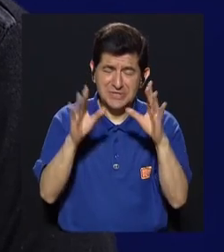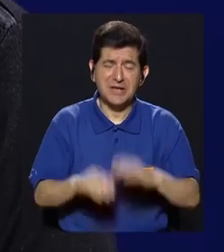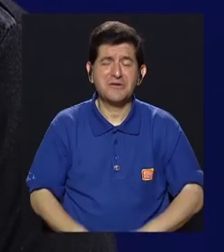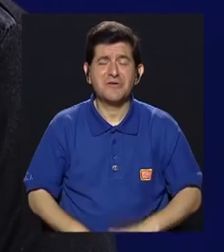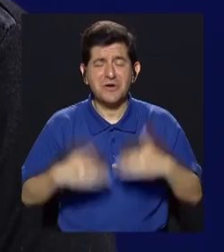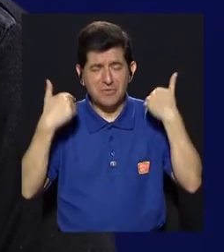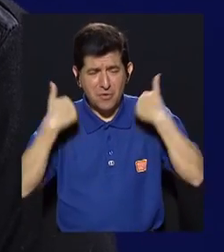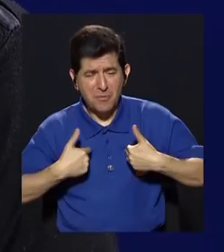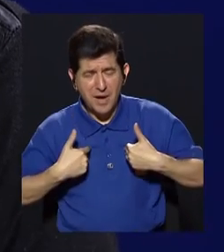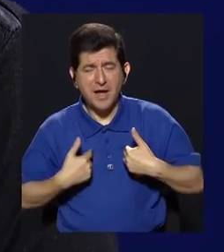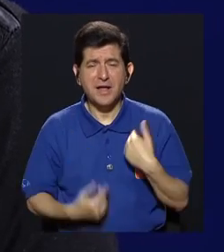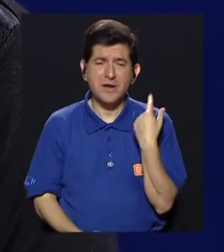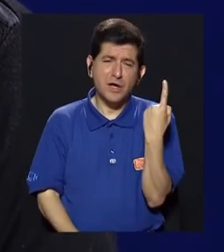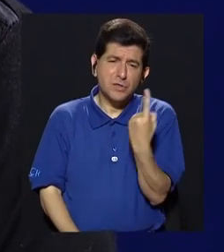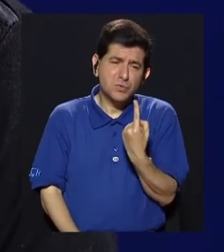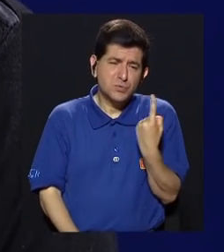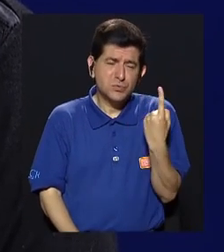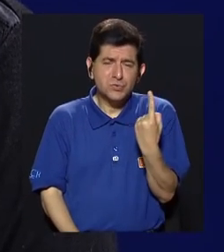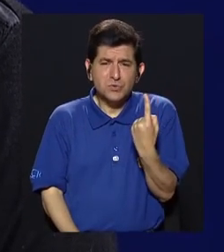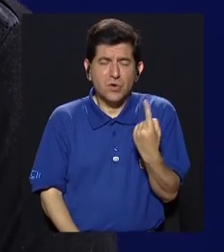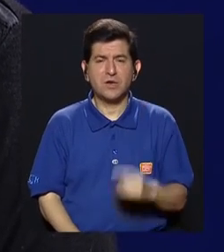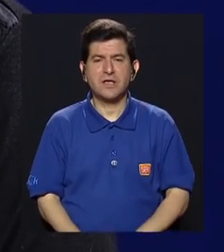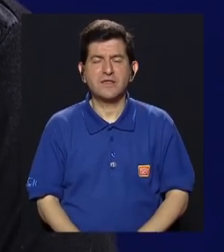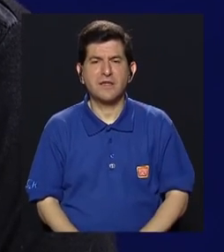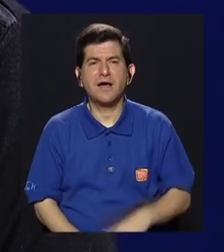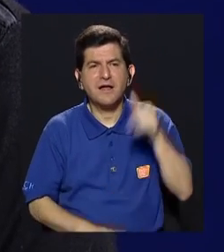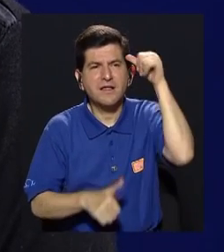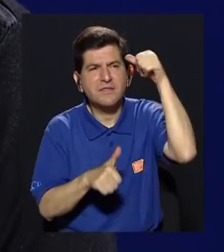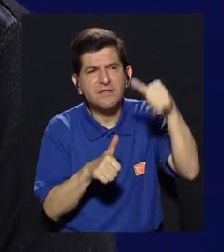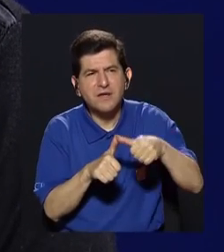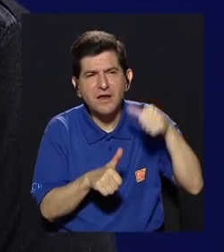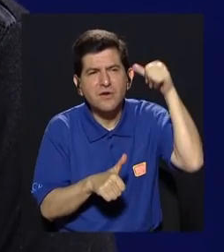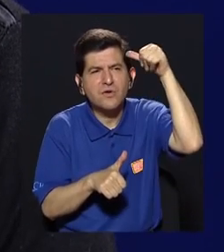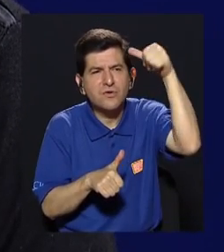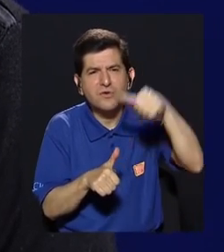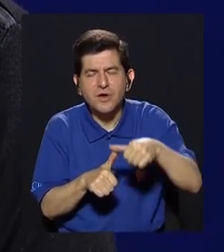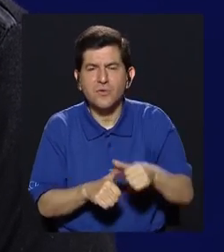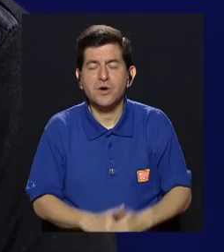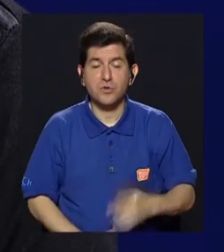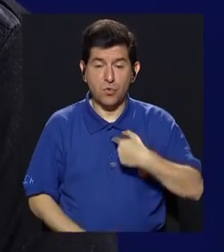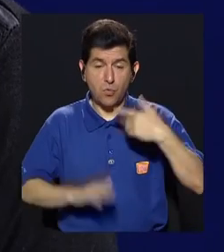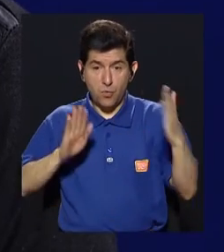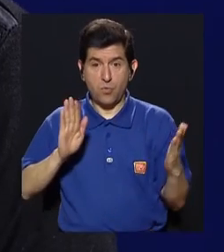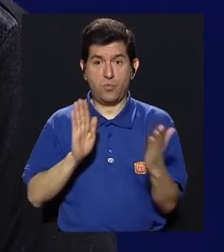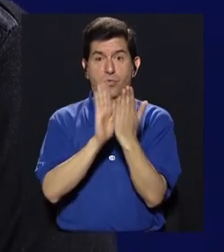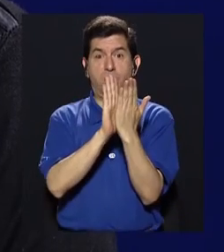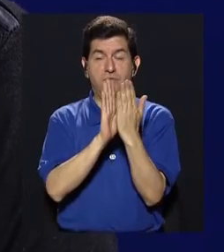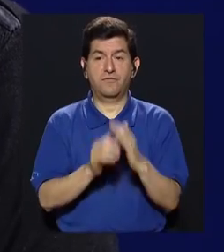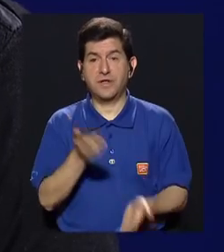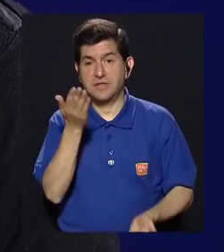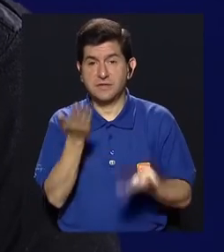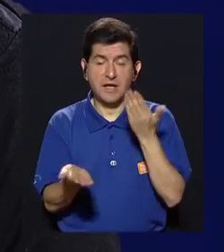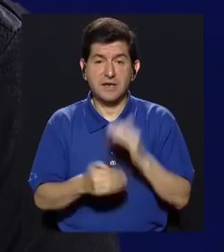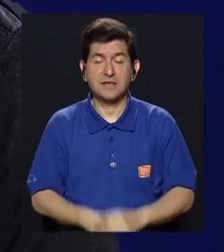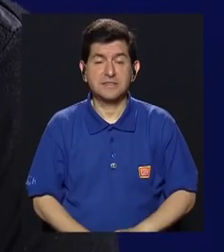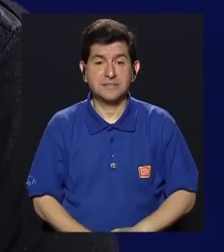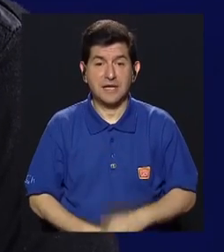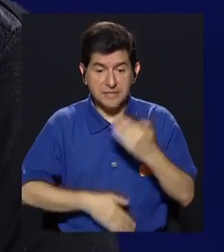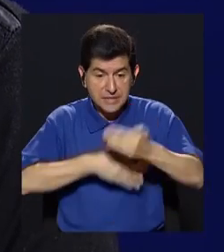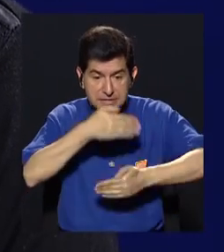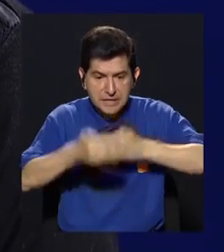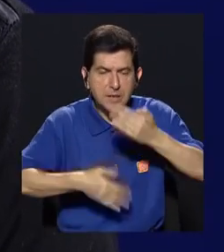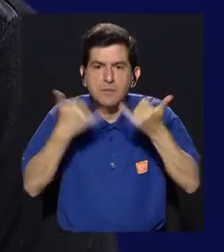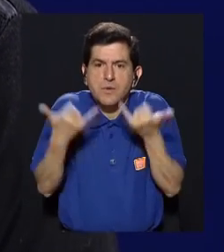este como de un corte humanista adentrándonos un poquito en la tragedia humana un poco en la soledad un poco